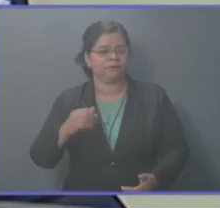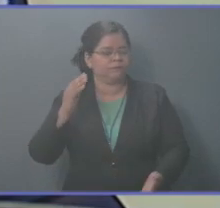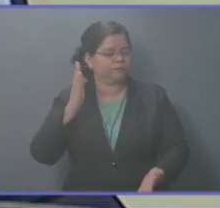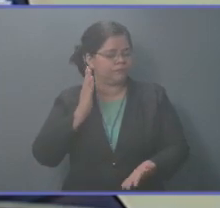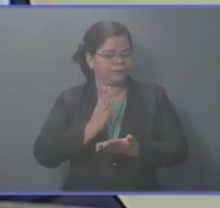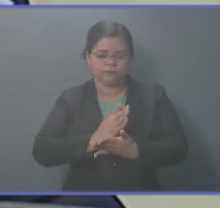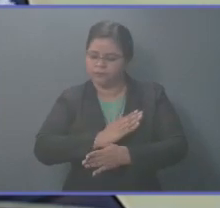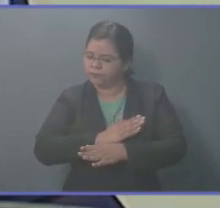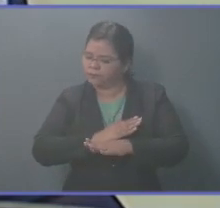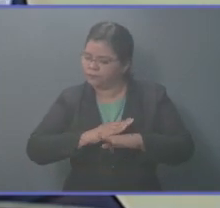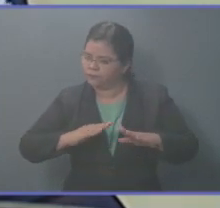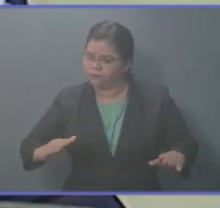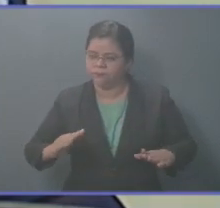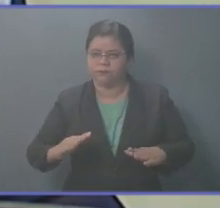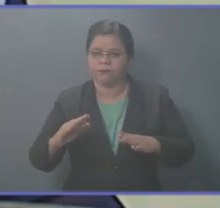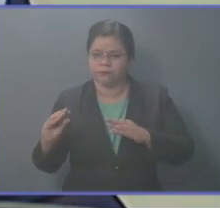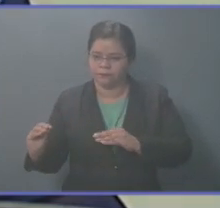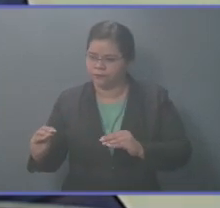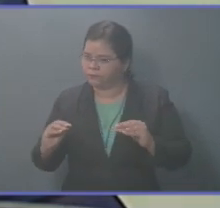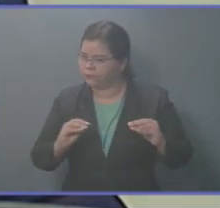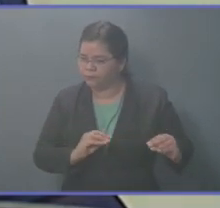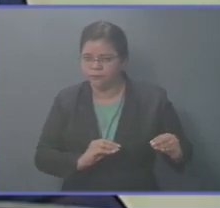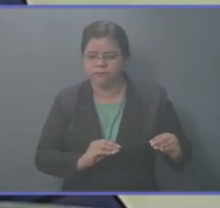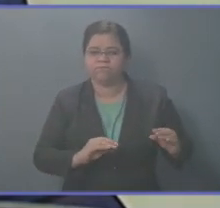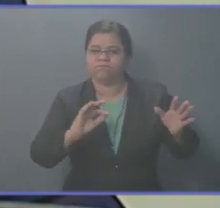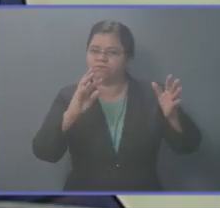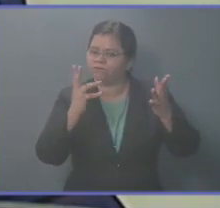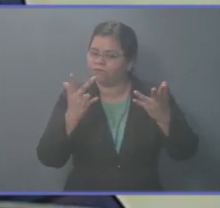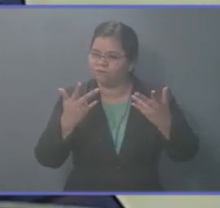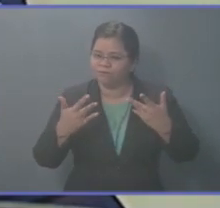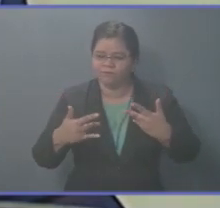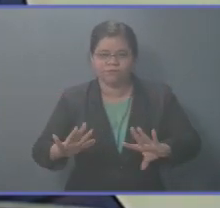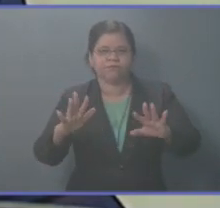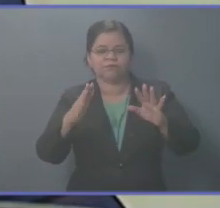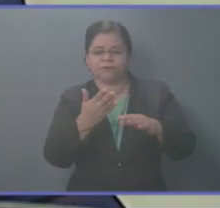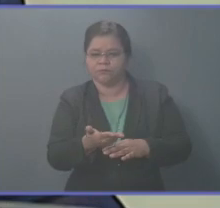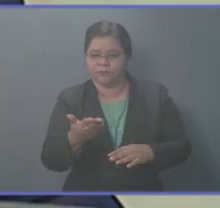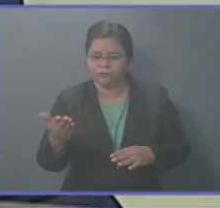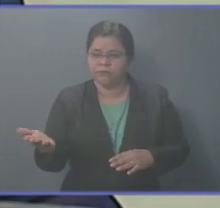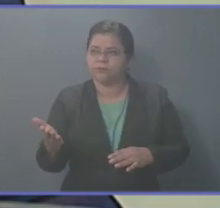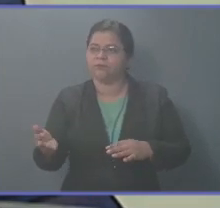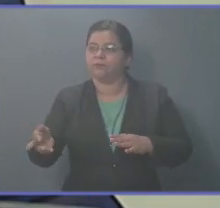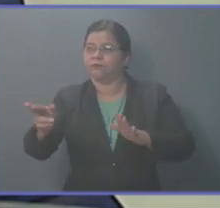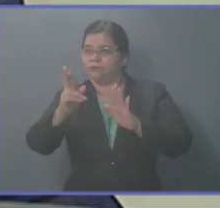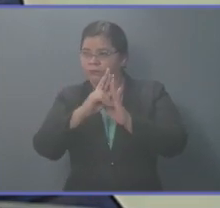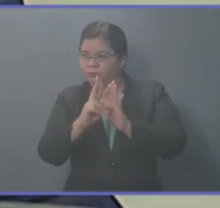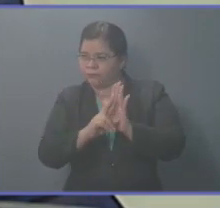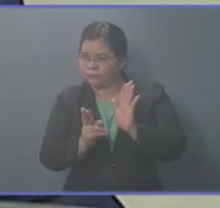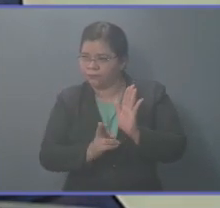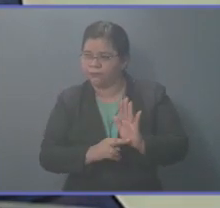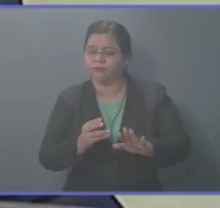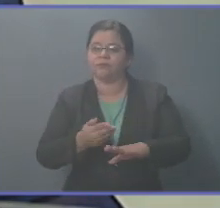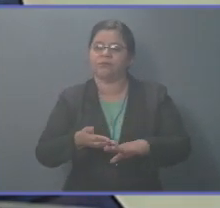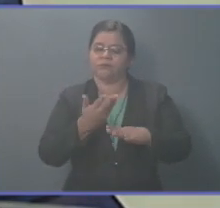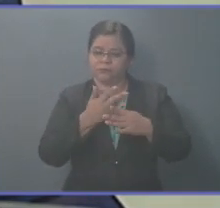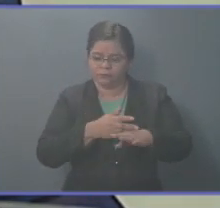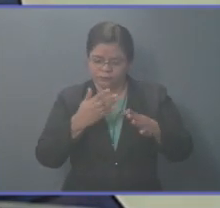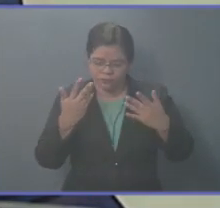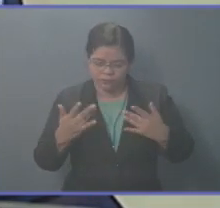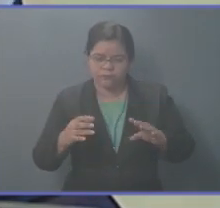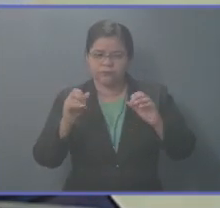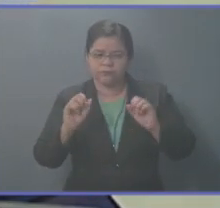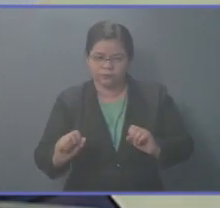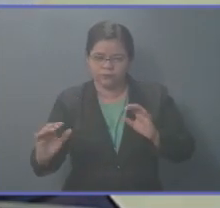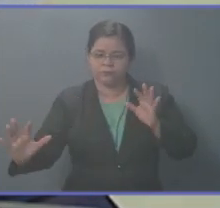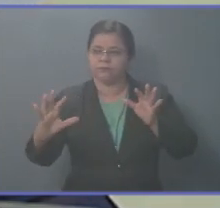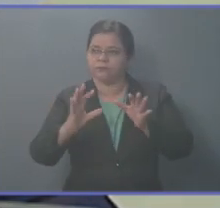suspender los efectos de cualquier acto o norma que sea consecuente del acuerdo